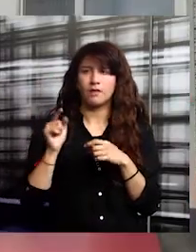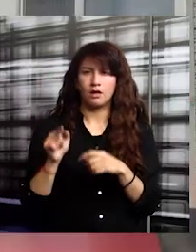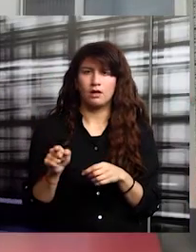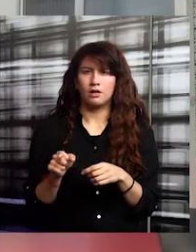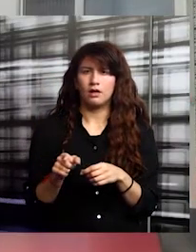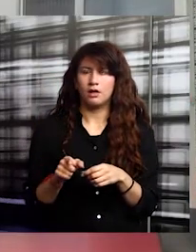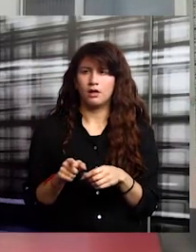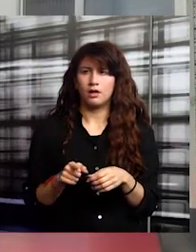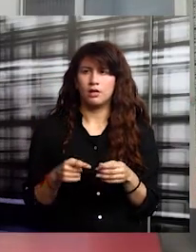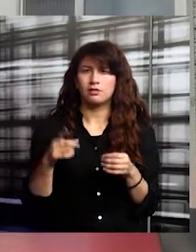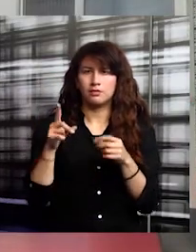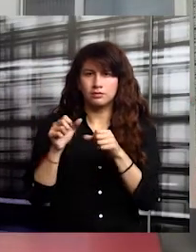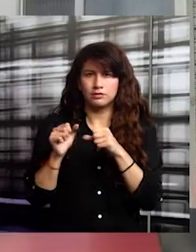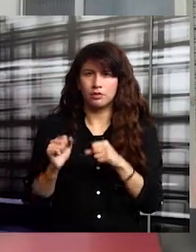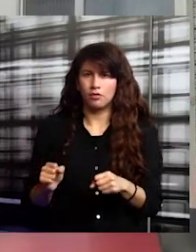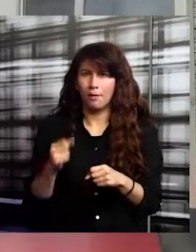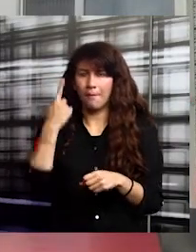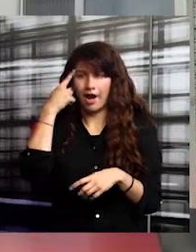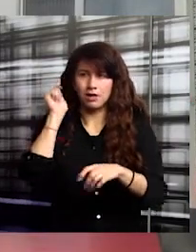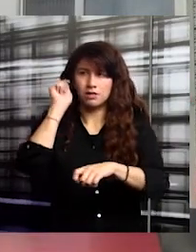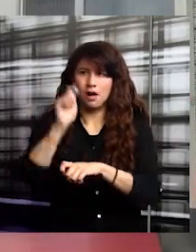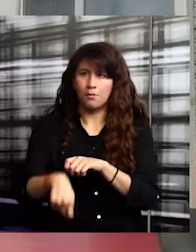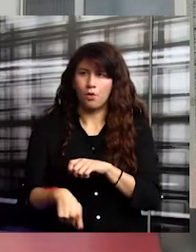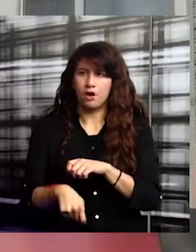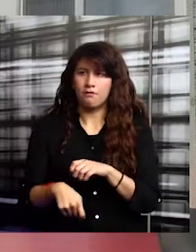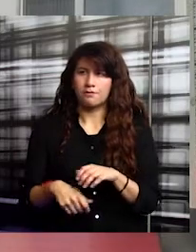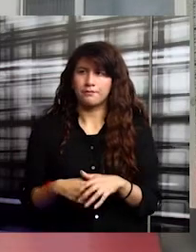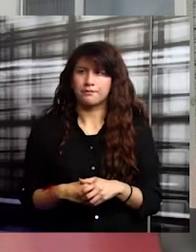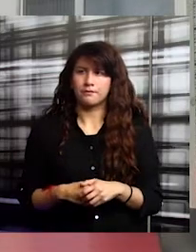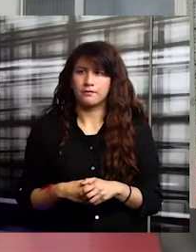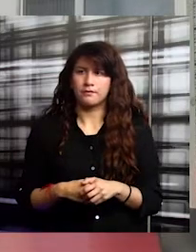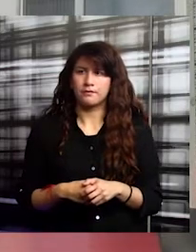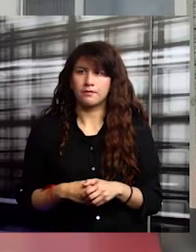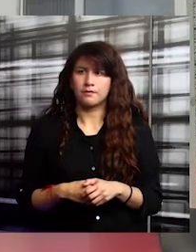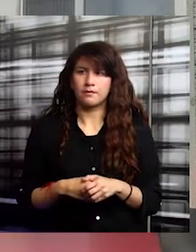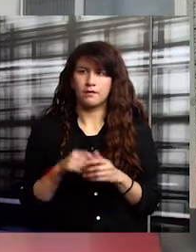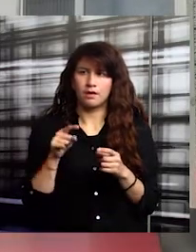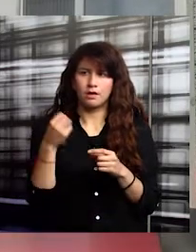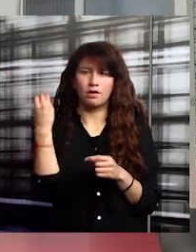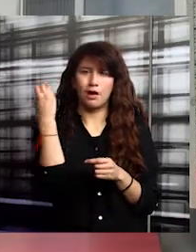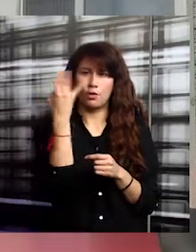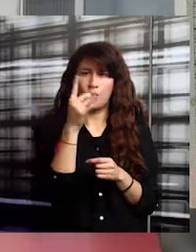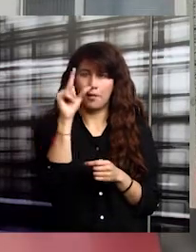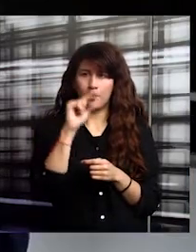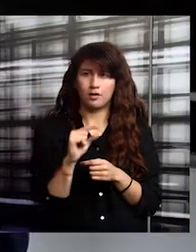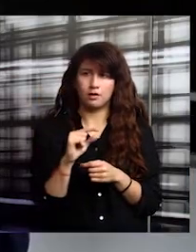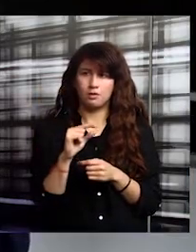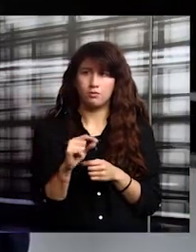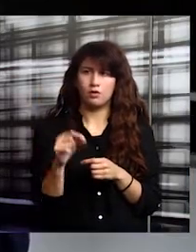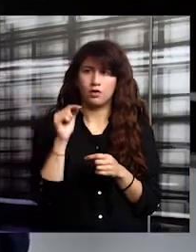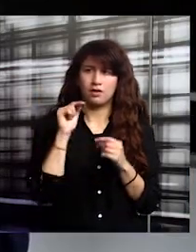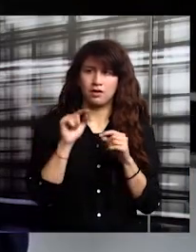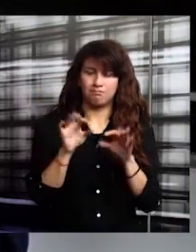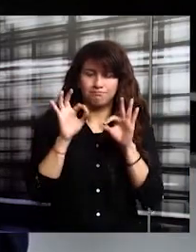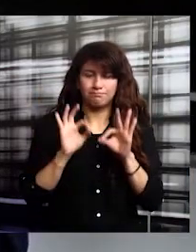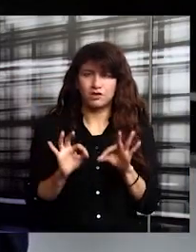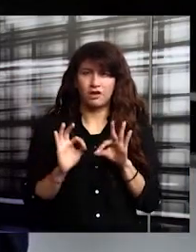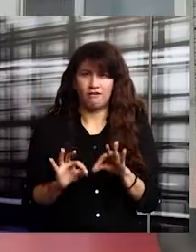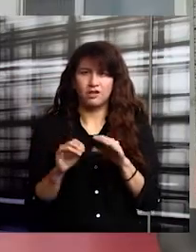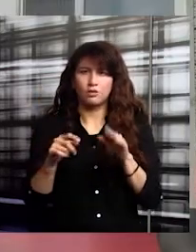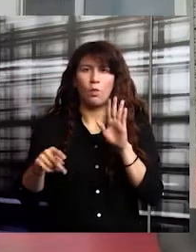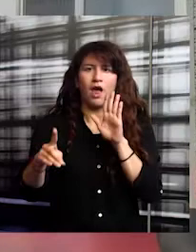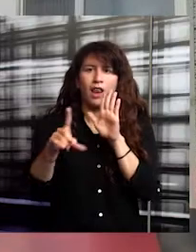número mínimo que establece una disposición legal para que se apruebe una determinada norma. Perfecto. Y cuando se habla de 2/3.